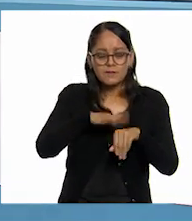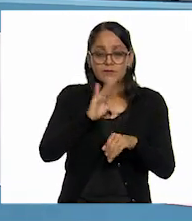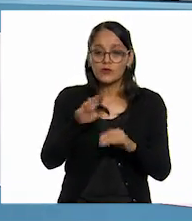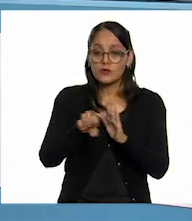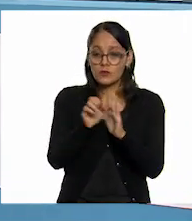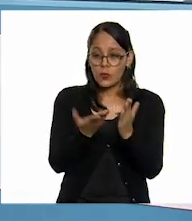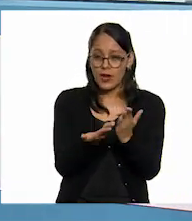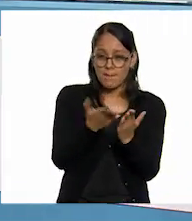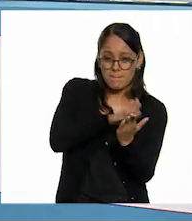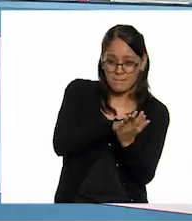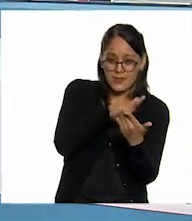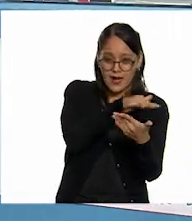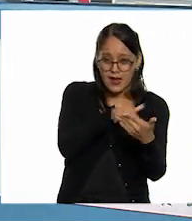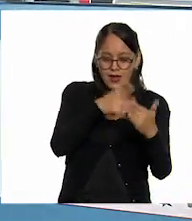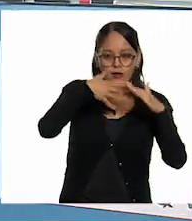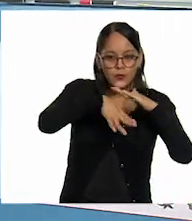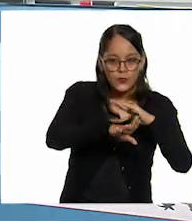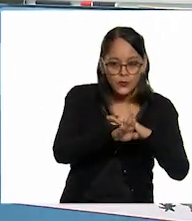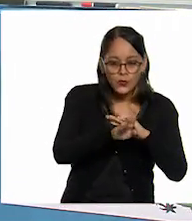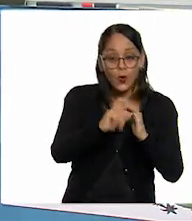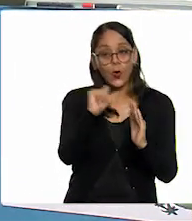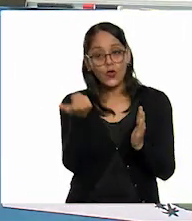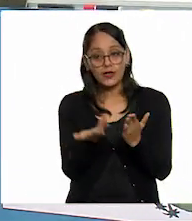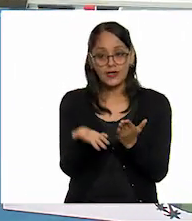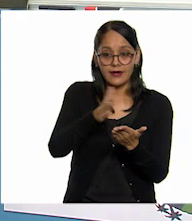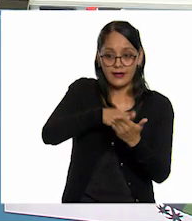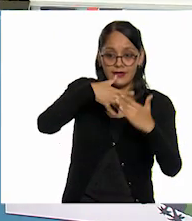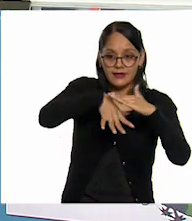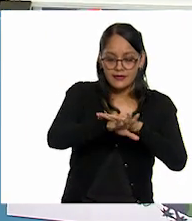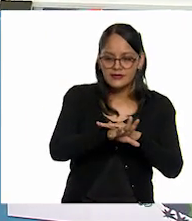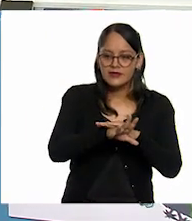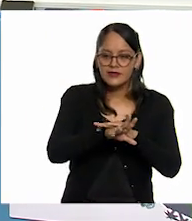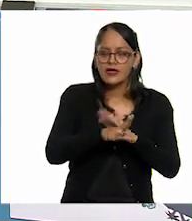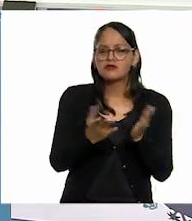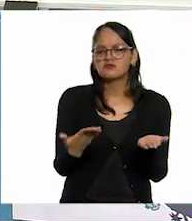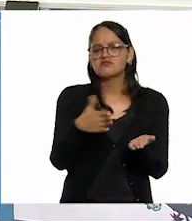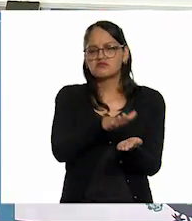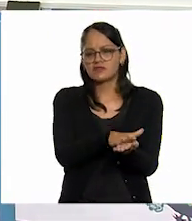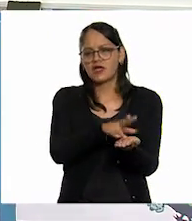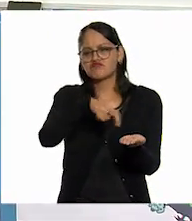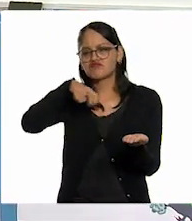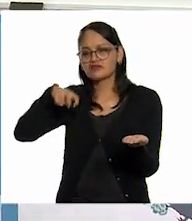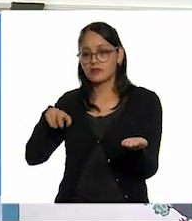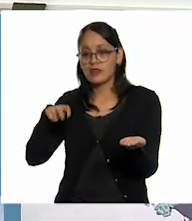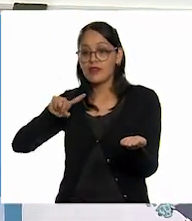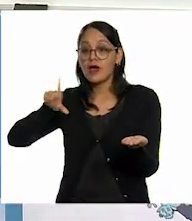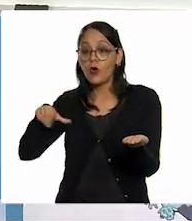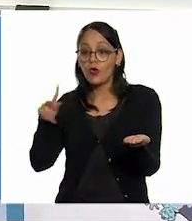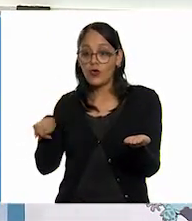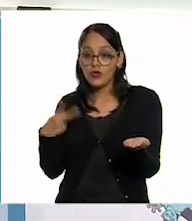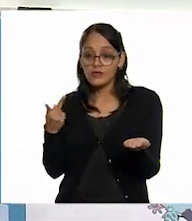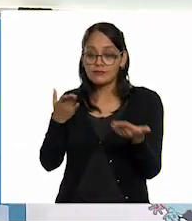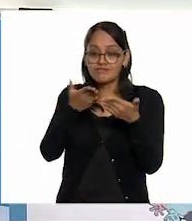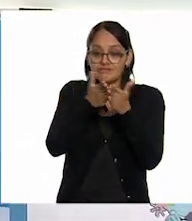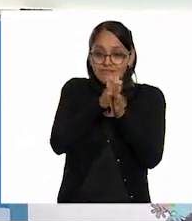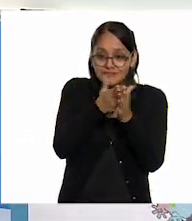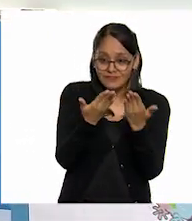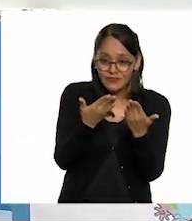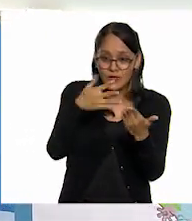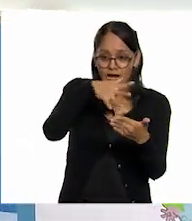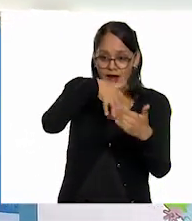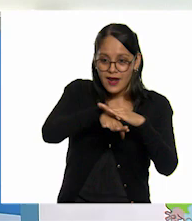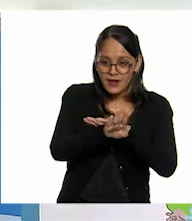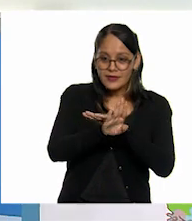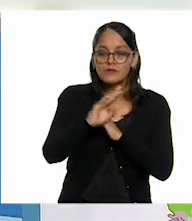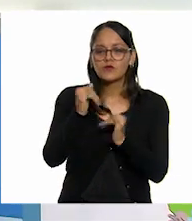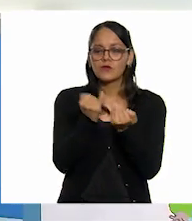lees. Además, puedes volver a ese mundo cuantas veces quieras. Puedes hacerlo pensando en él, lo